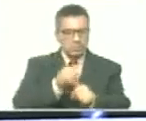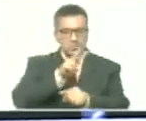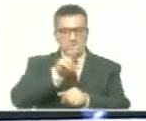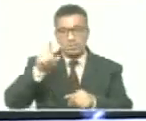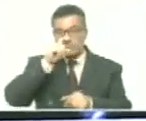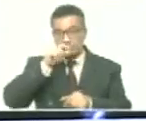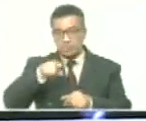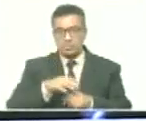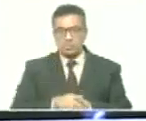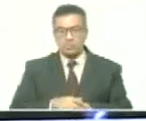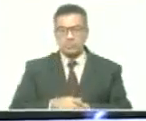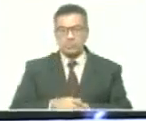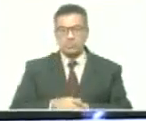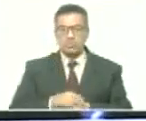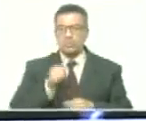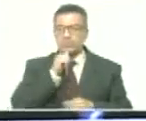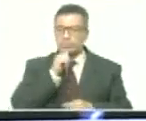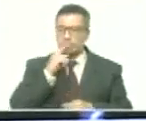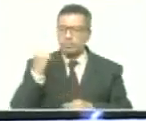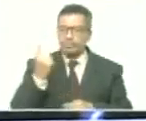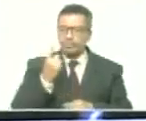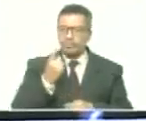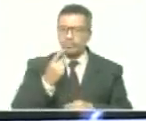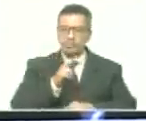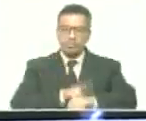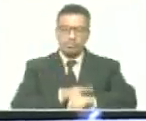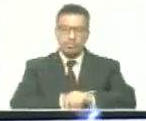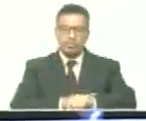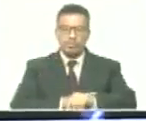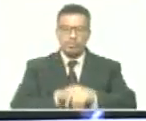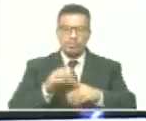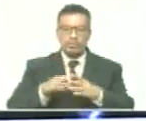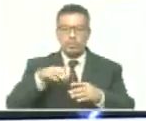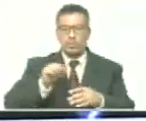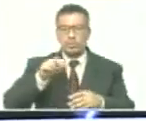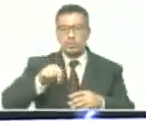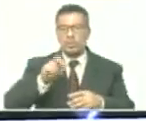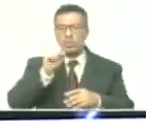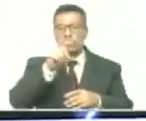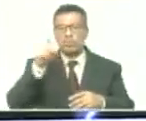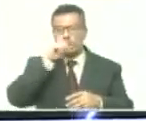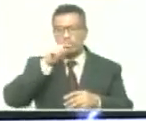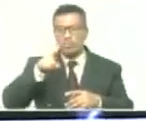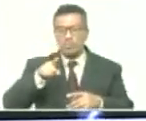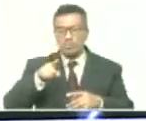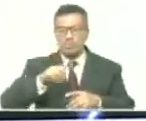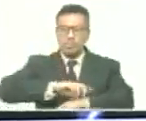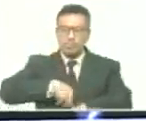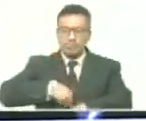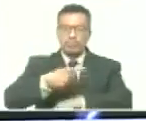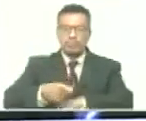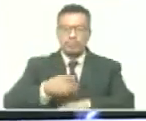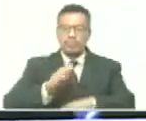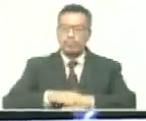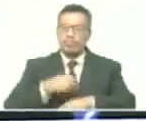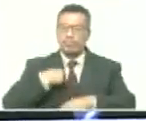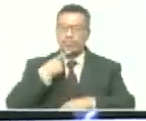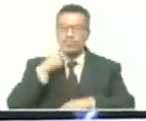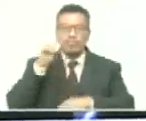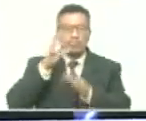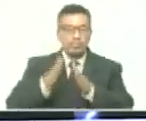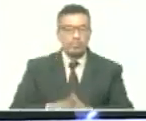años, quien fue, por cierto, médico hasta de Osama Bin Laden, 11 años después de matar a Osama Bin Laden. ¿Y qué es lo que dice el venezolano